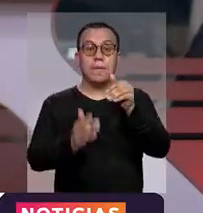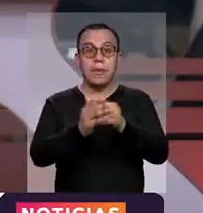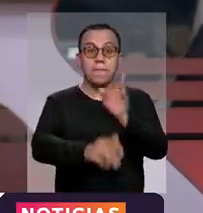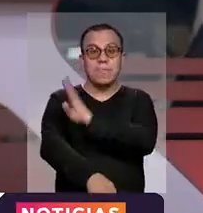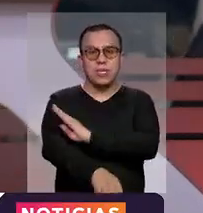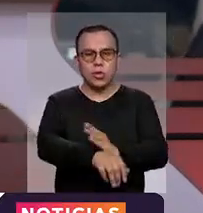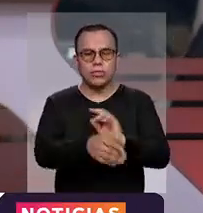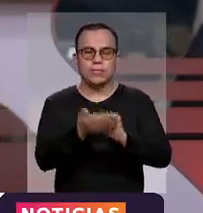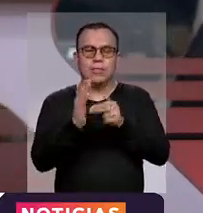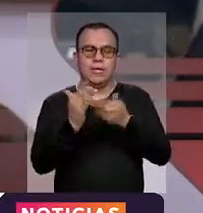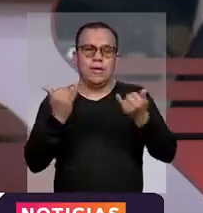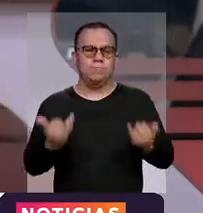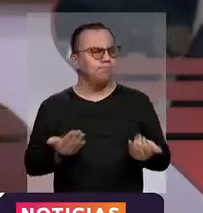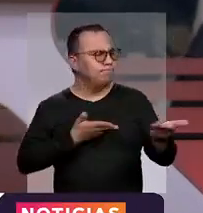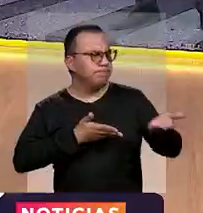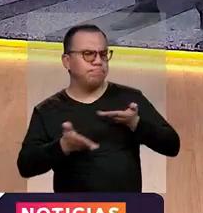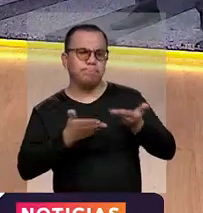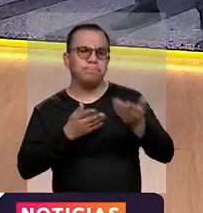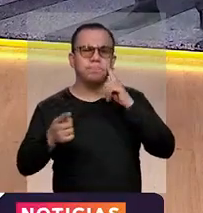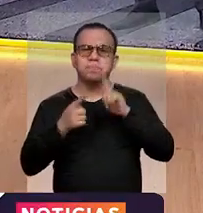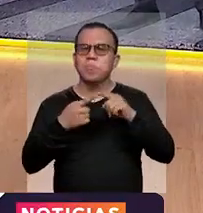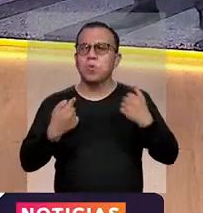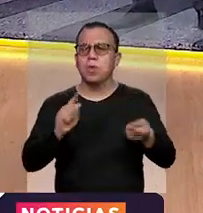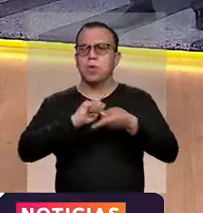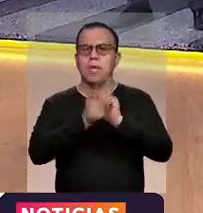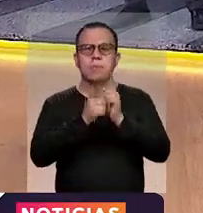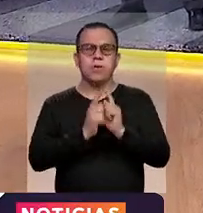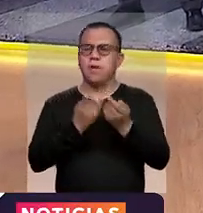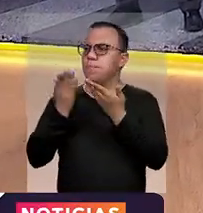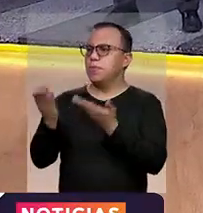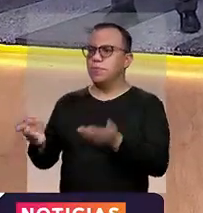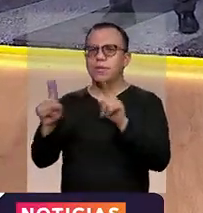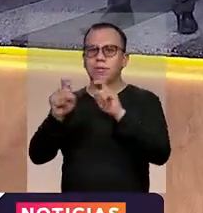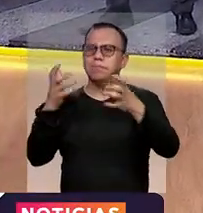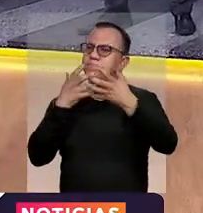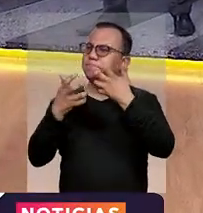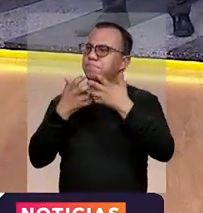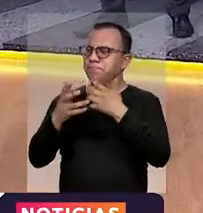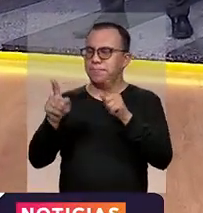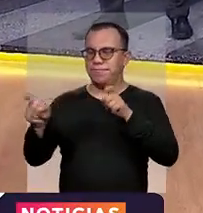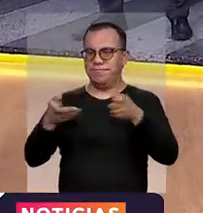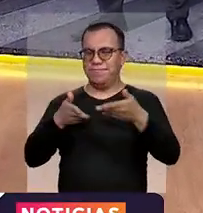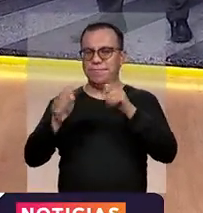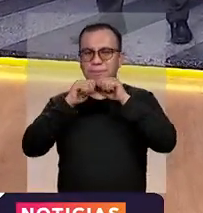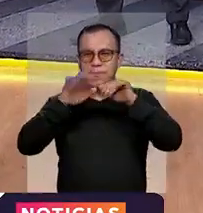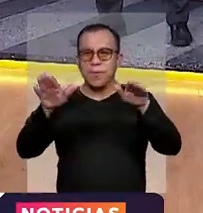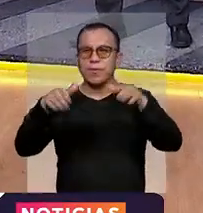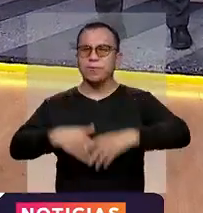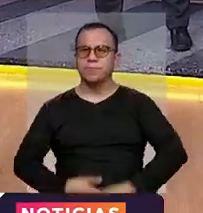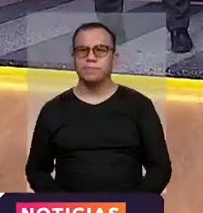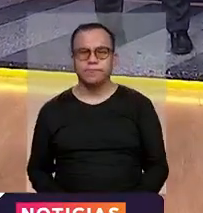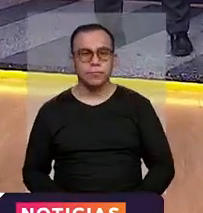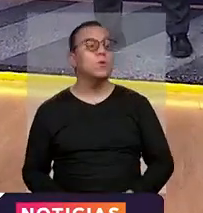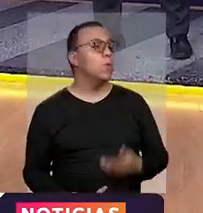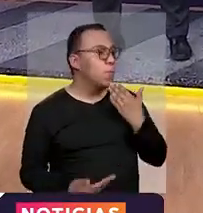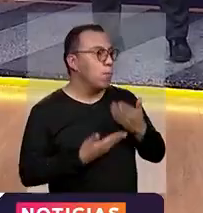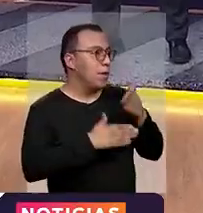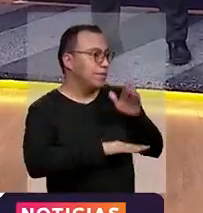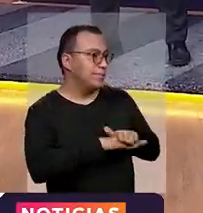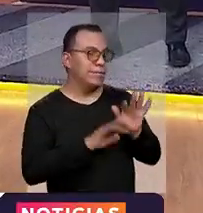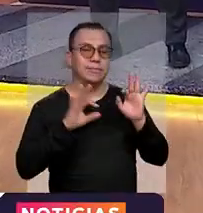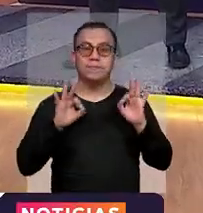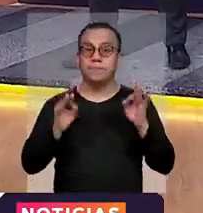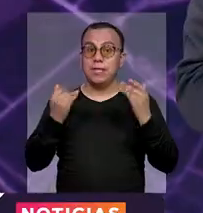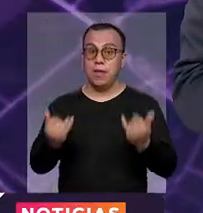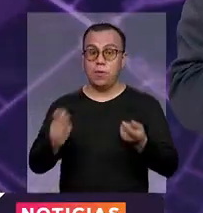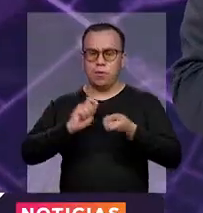millones de pesos. ¿Cuáles son esos principales cambios en la infraestructura del sistema masivo de transporte en Bogotá, Cristian? Juan, buenas tardes. Pues los